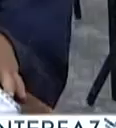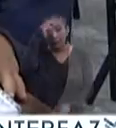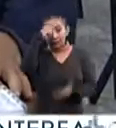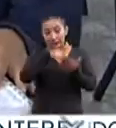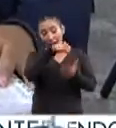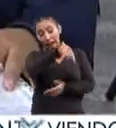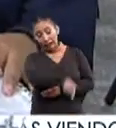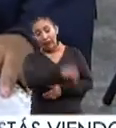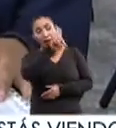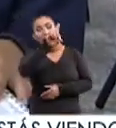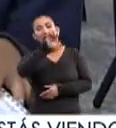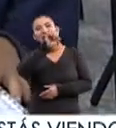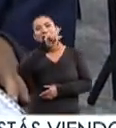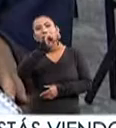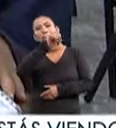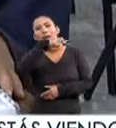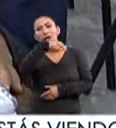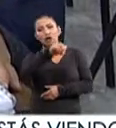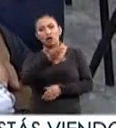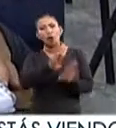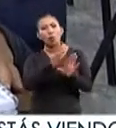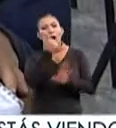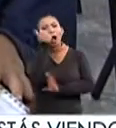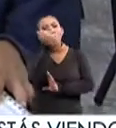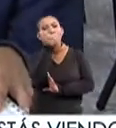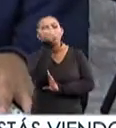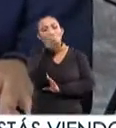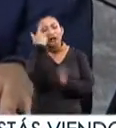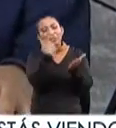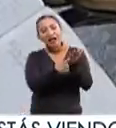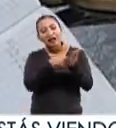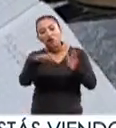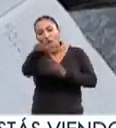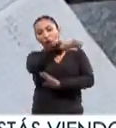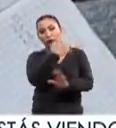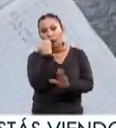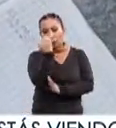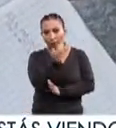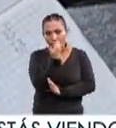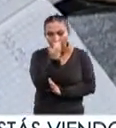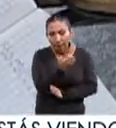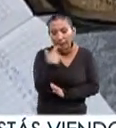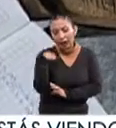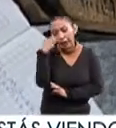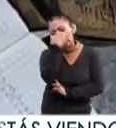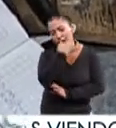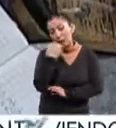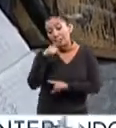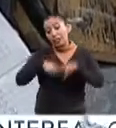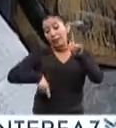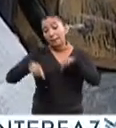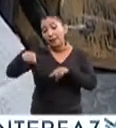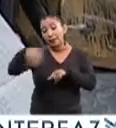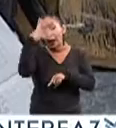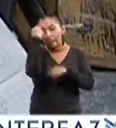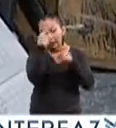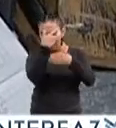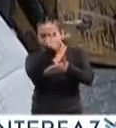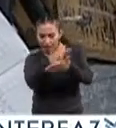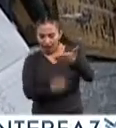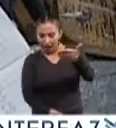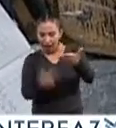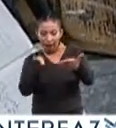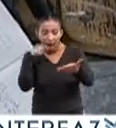Considera el desempeño como la forma en que los estudiantes funcionan dentro de un sistema escolar y se evalúa en función de los aprendizajes